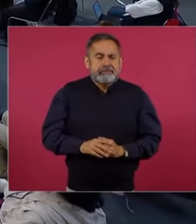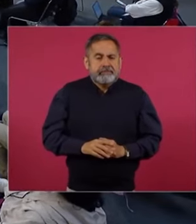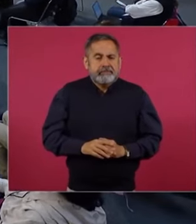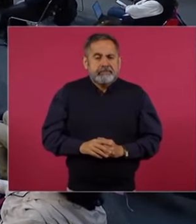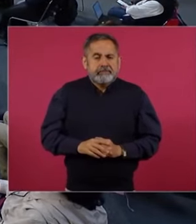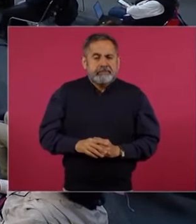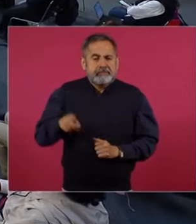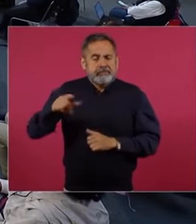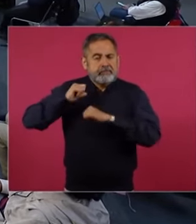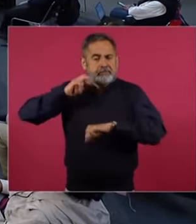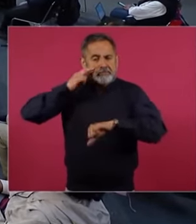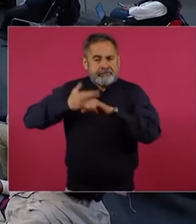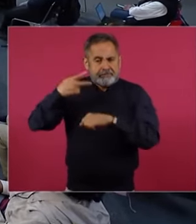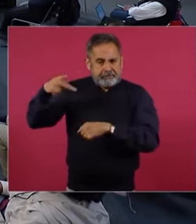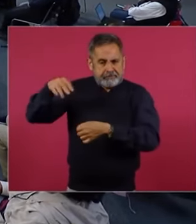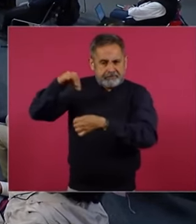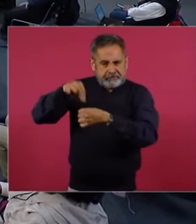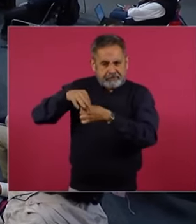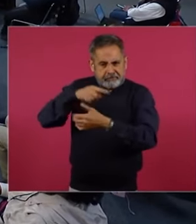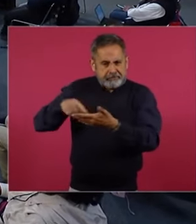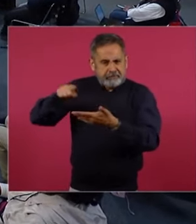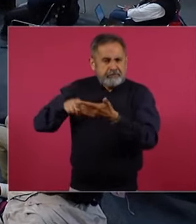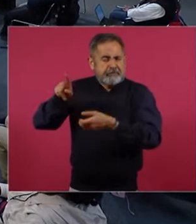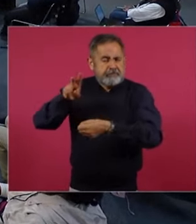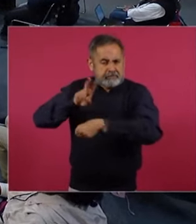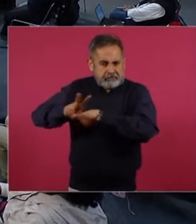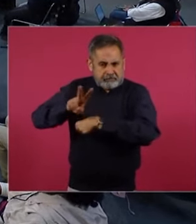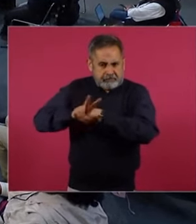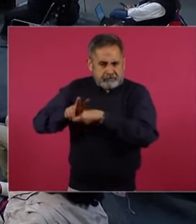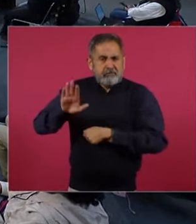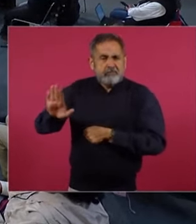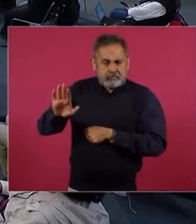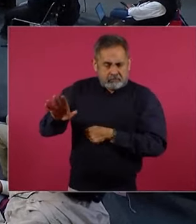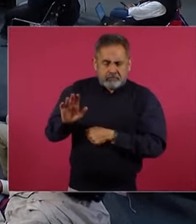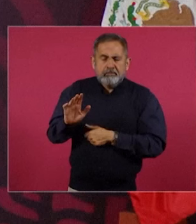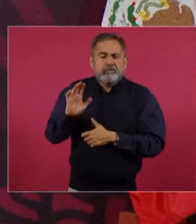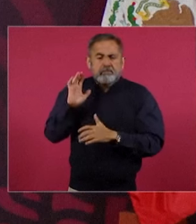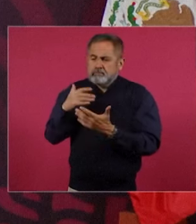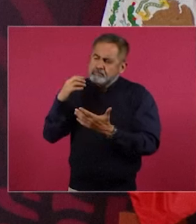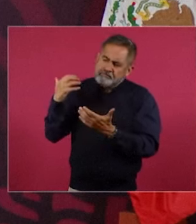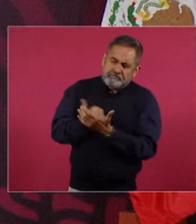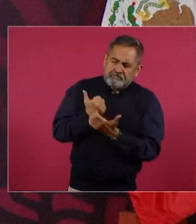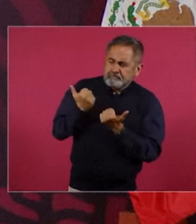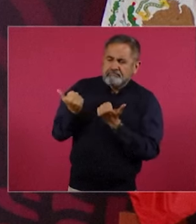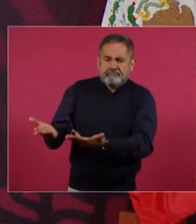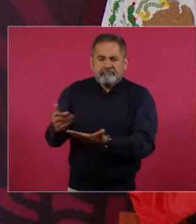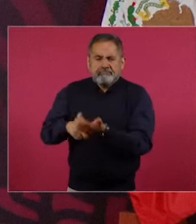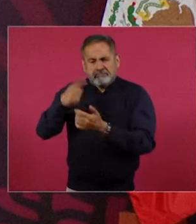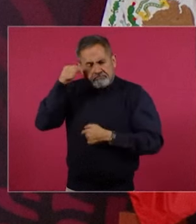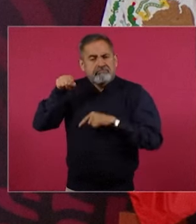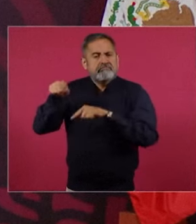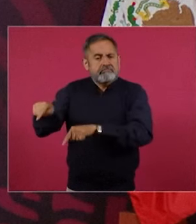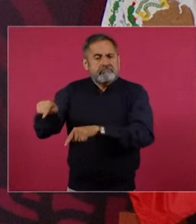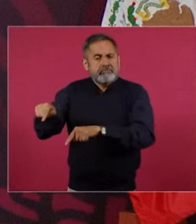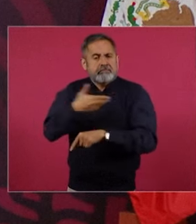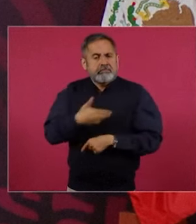Dijo que rec elado de las autoridades electorales de Venezuela le está dando el triunfo a